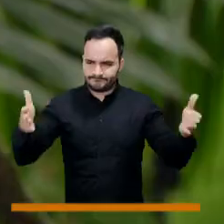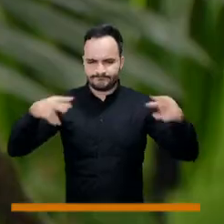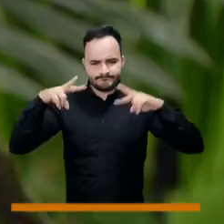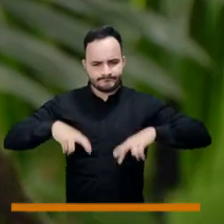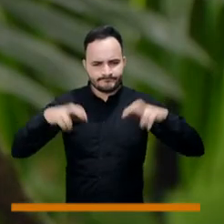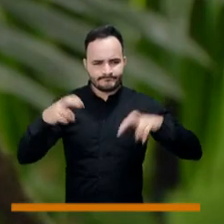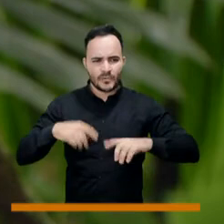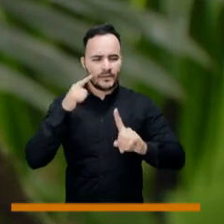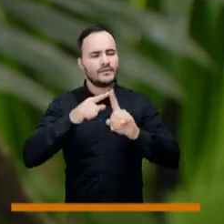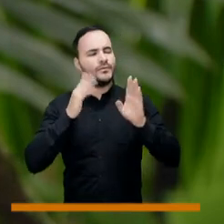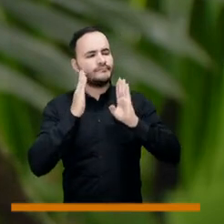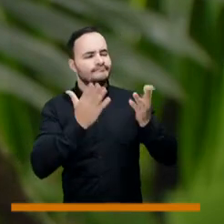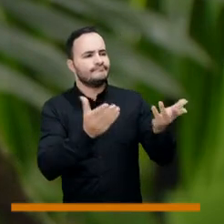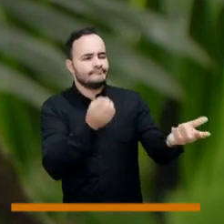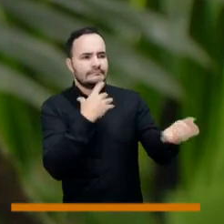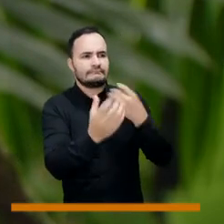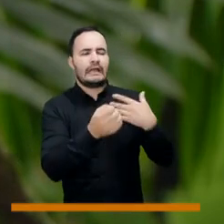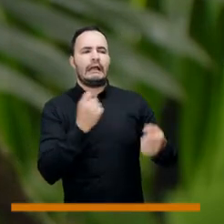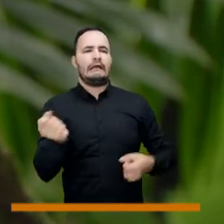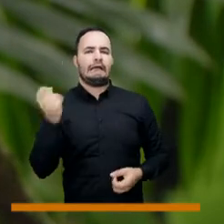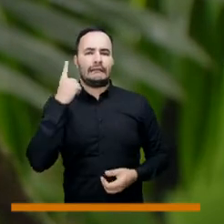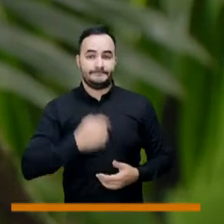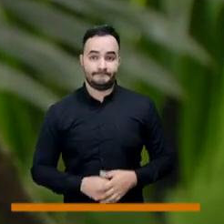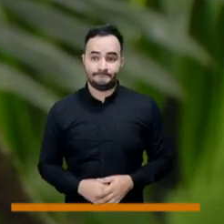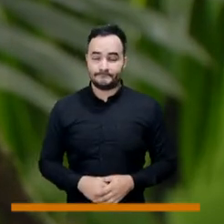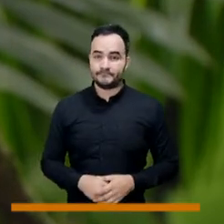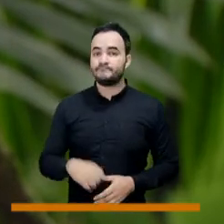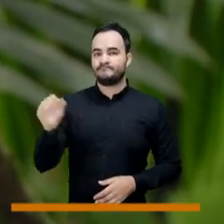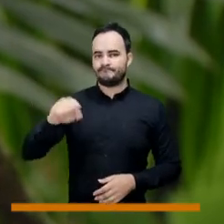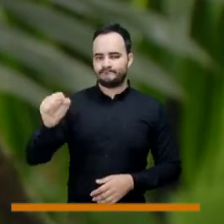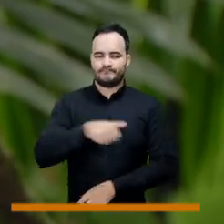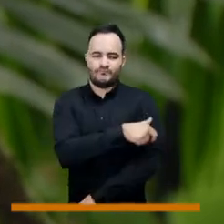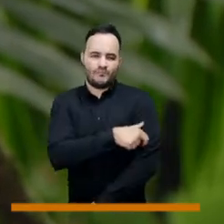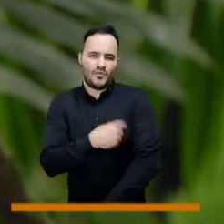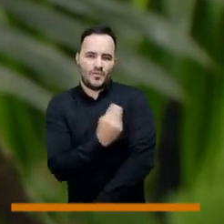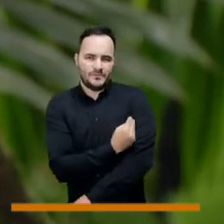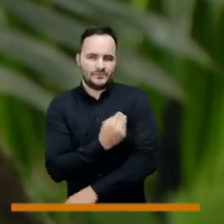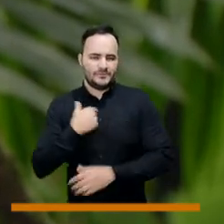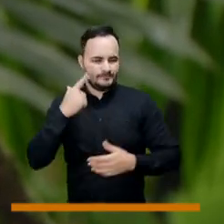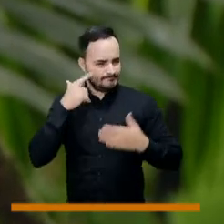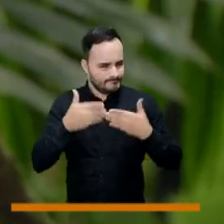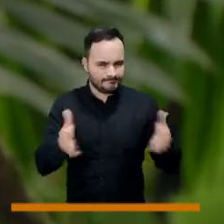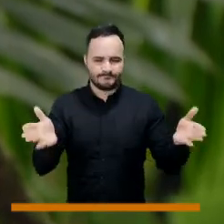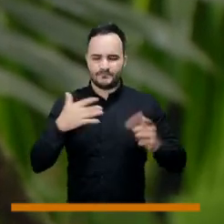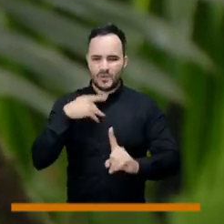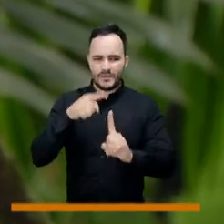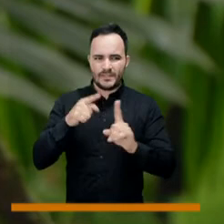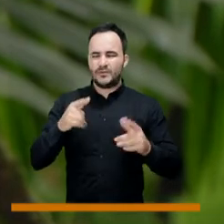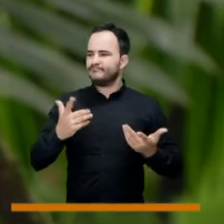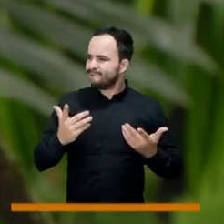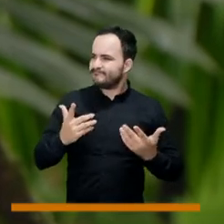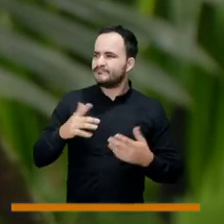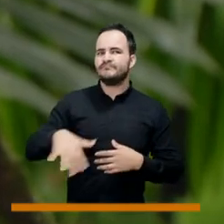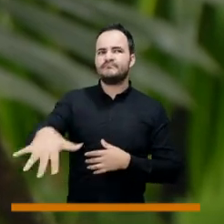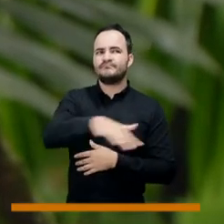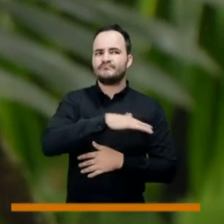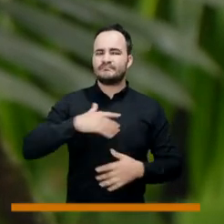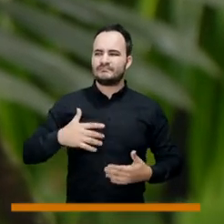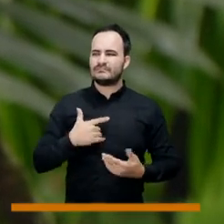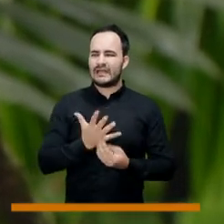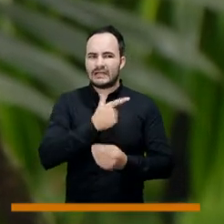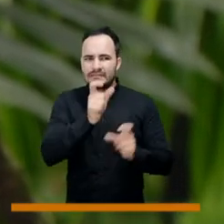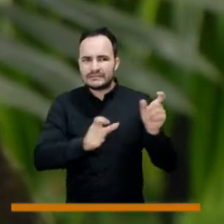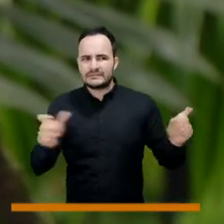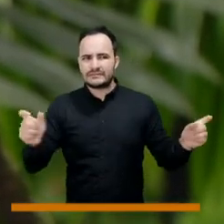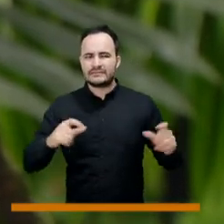escucharlas. Creamos una comisión accidental para conocer cómo quedó el estado de las organizaciones artísticas y culturales,